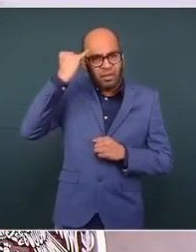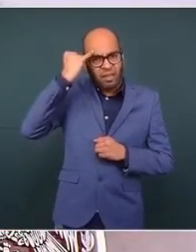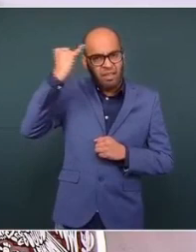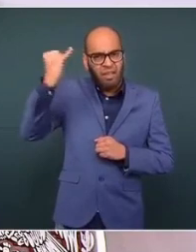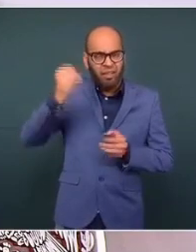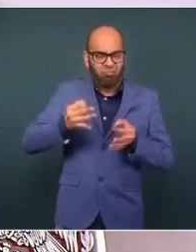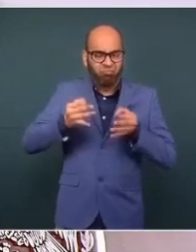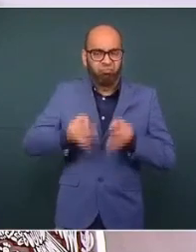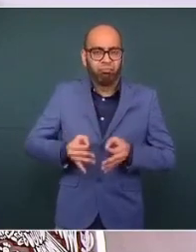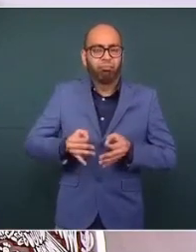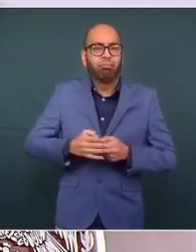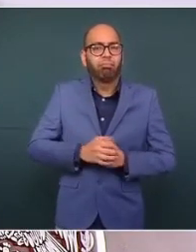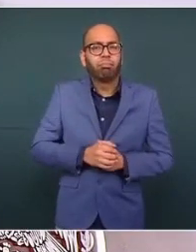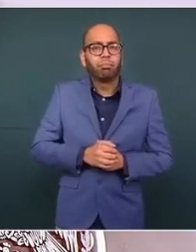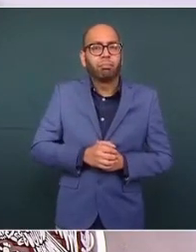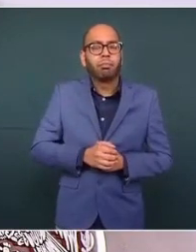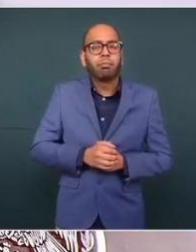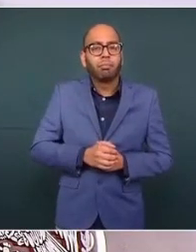Y sabe